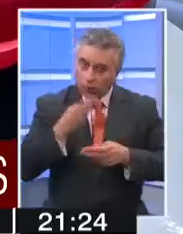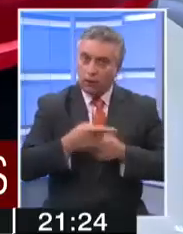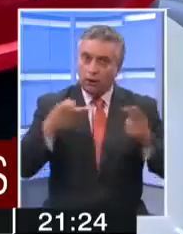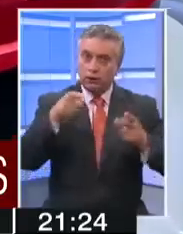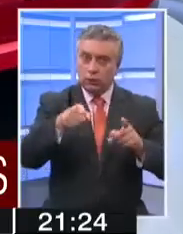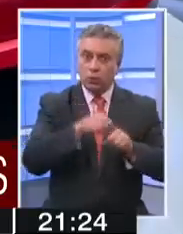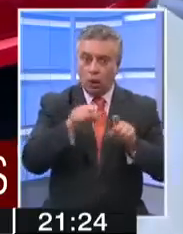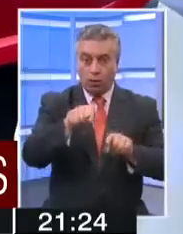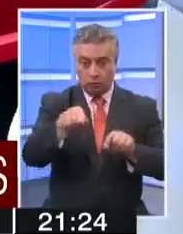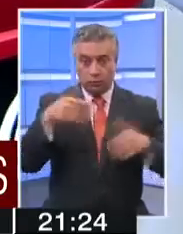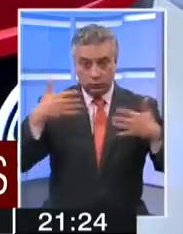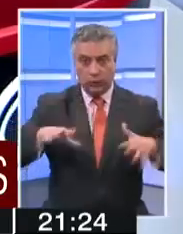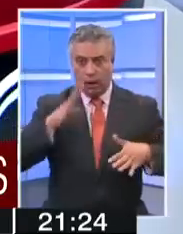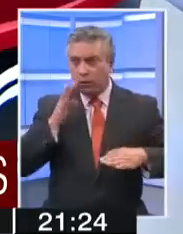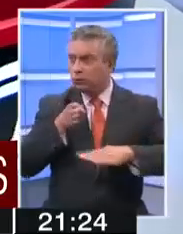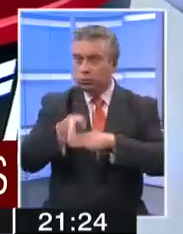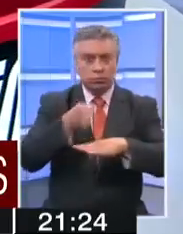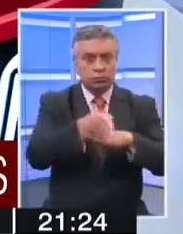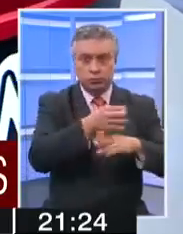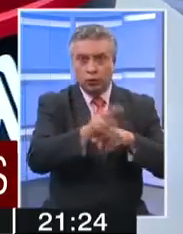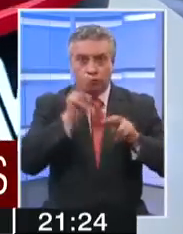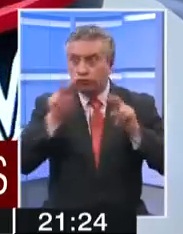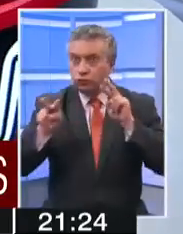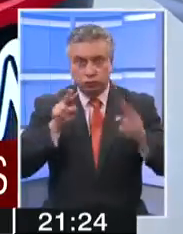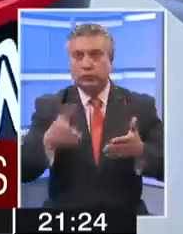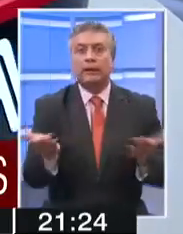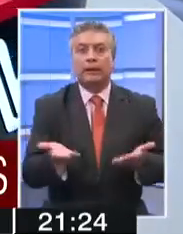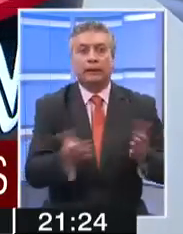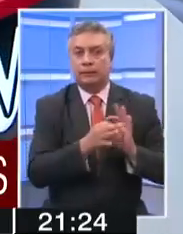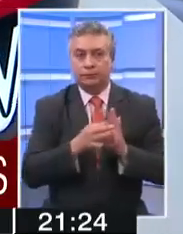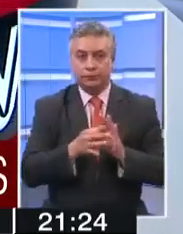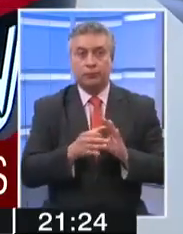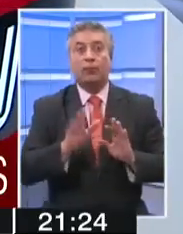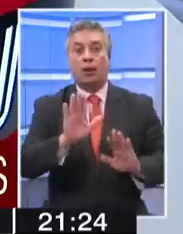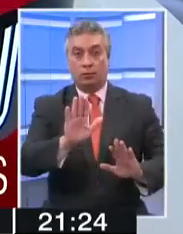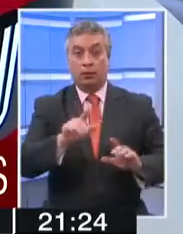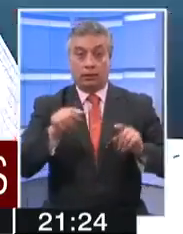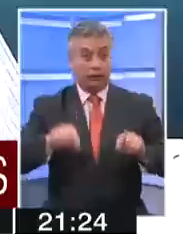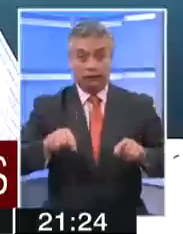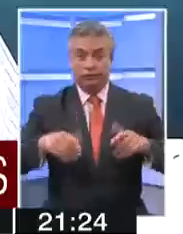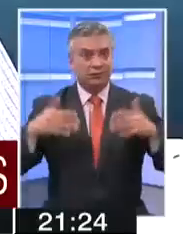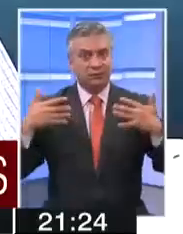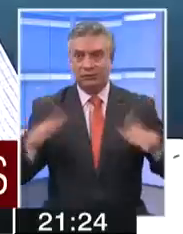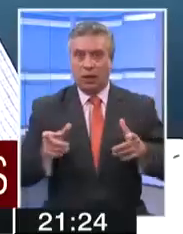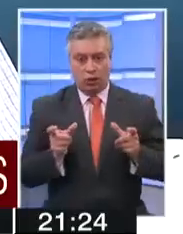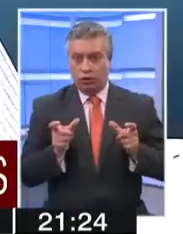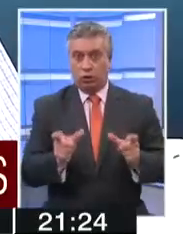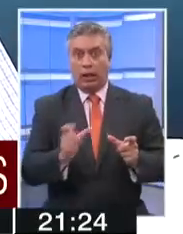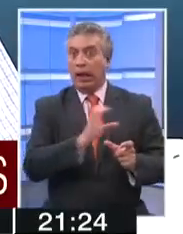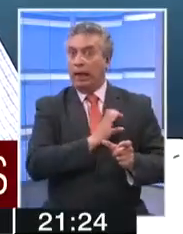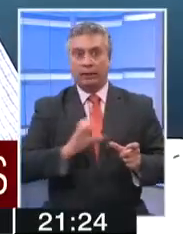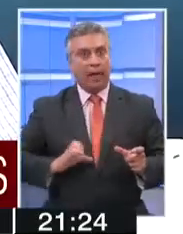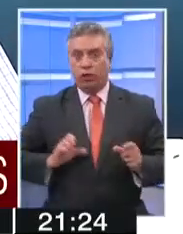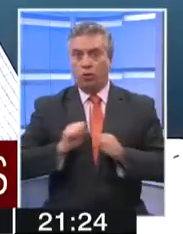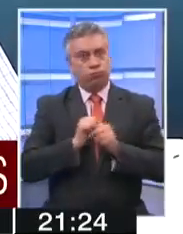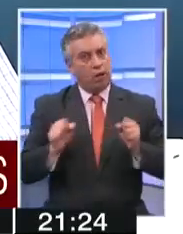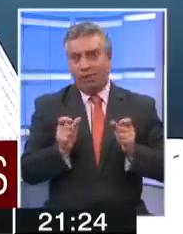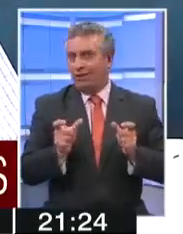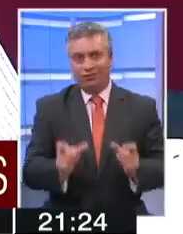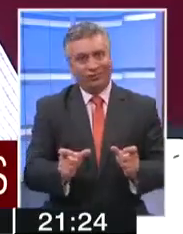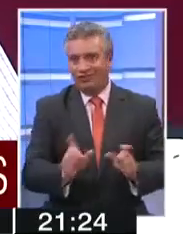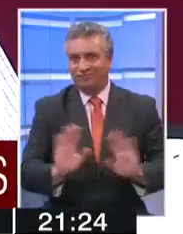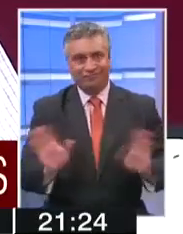la formación que usted ha podido tener en terreno, la situación efectiva? O sea, esto ya salió de las manos del control del Estado. Hoy día